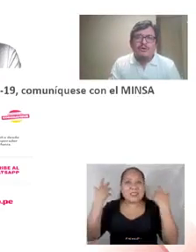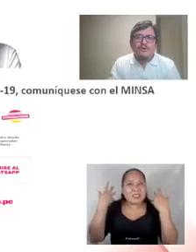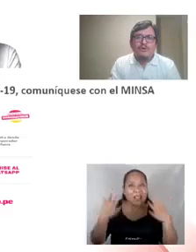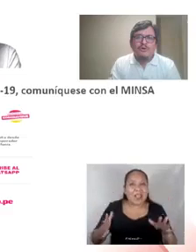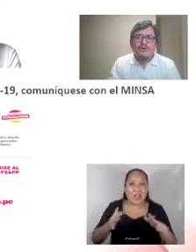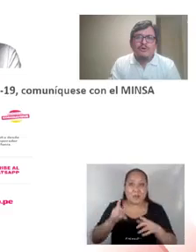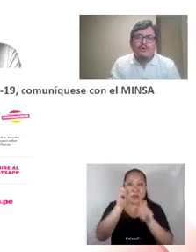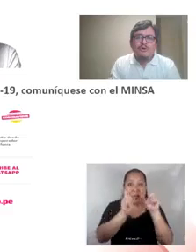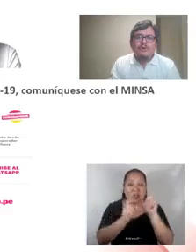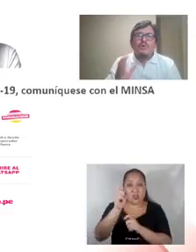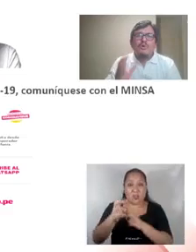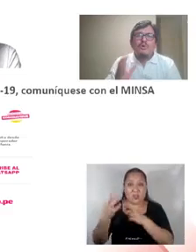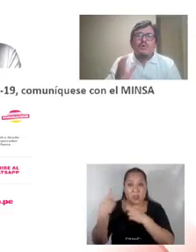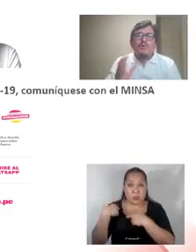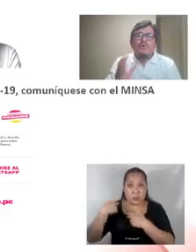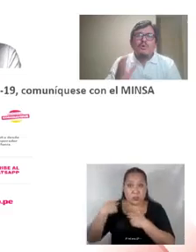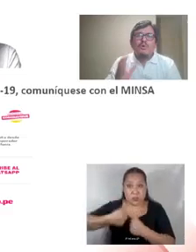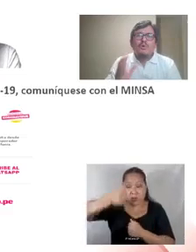ministerio,